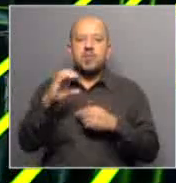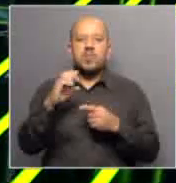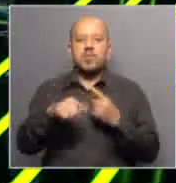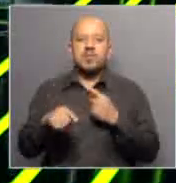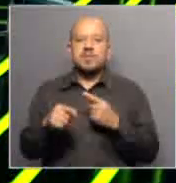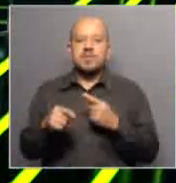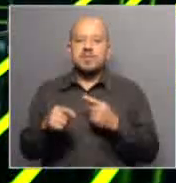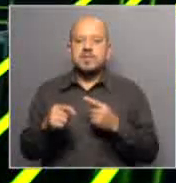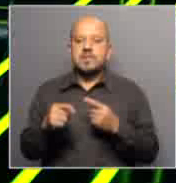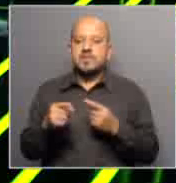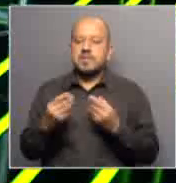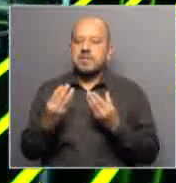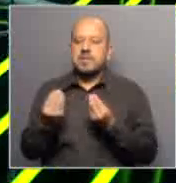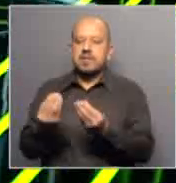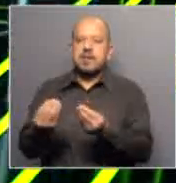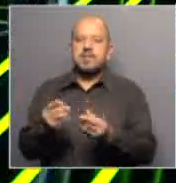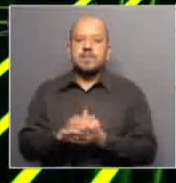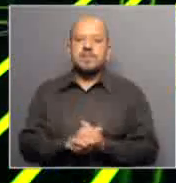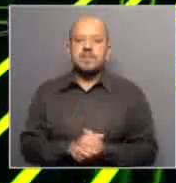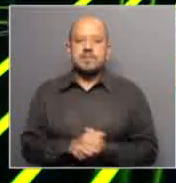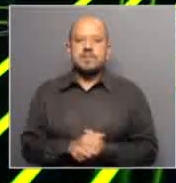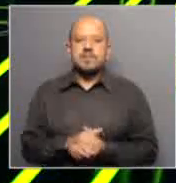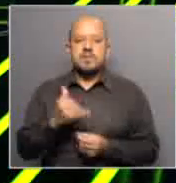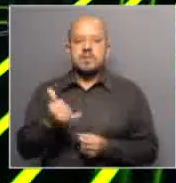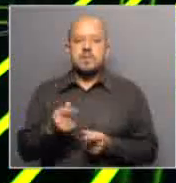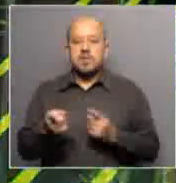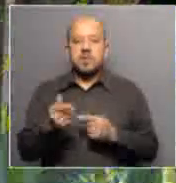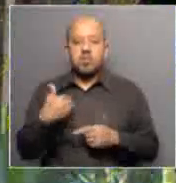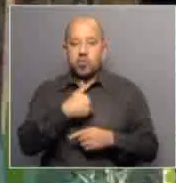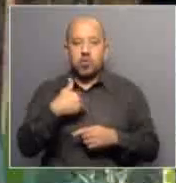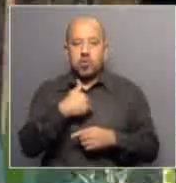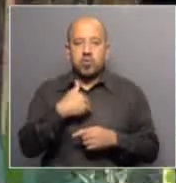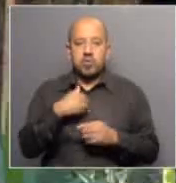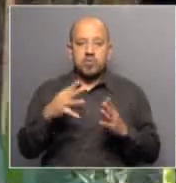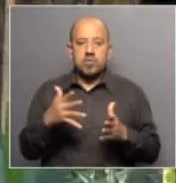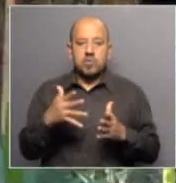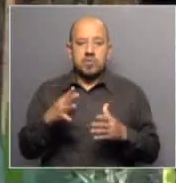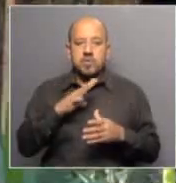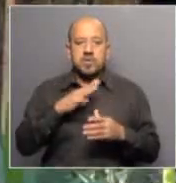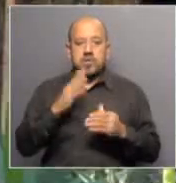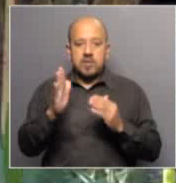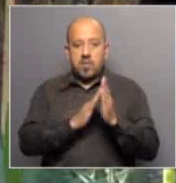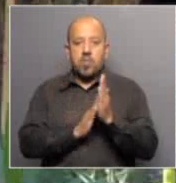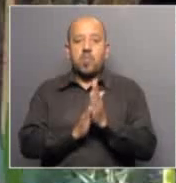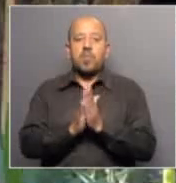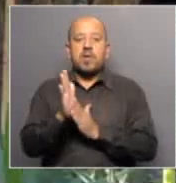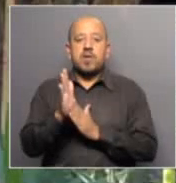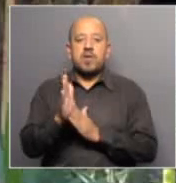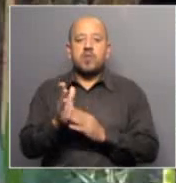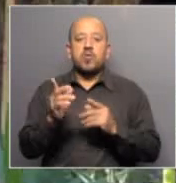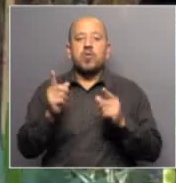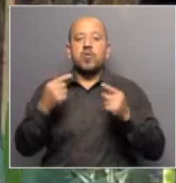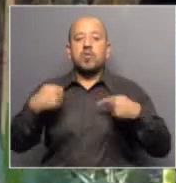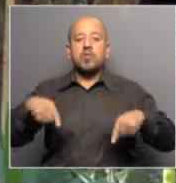canábicos? Bueno, tienen una preponderancia creciente que ha ido en aumento conforme la